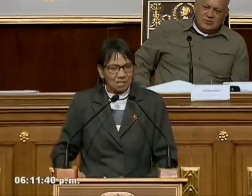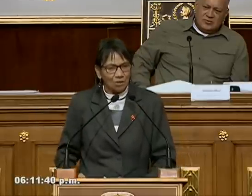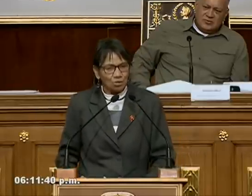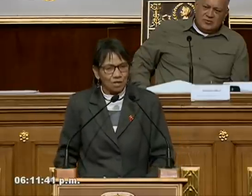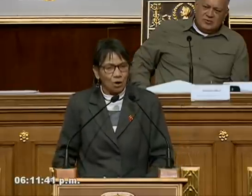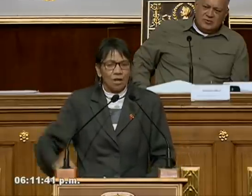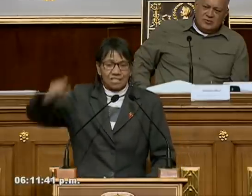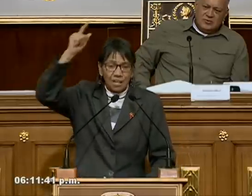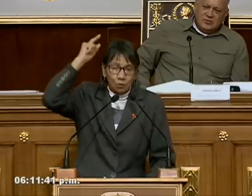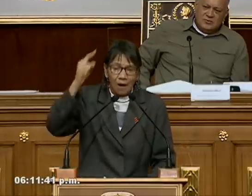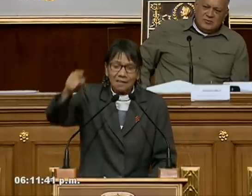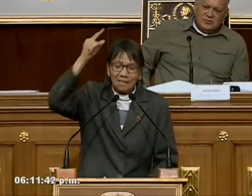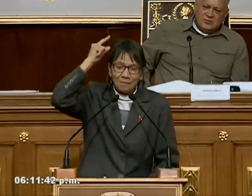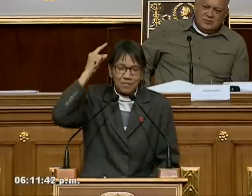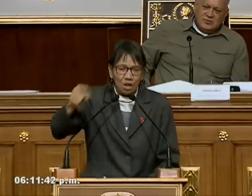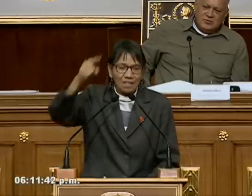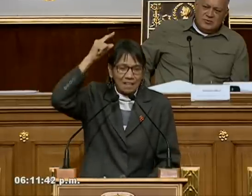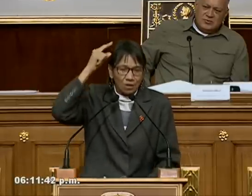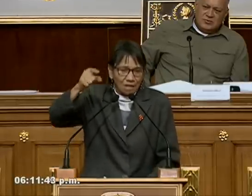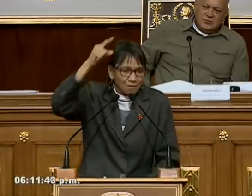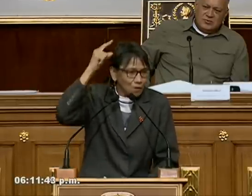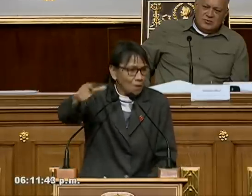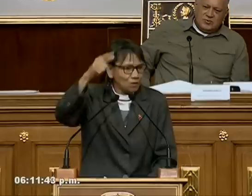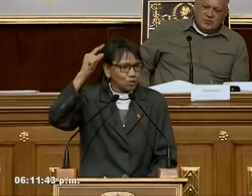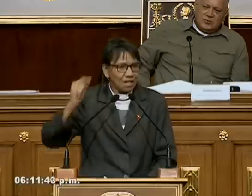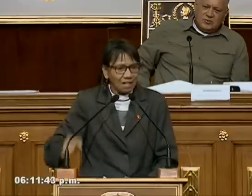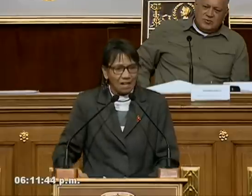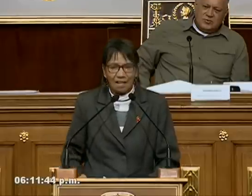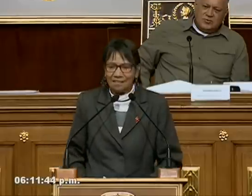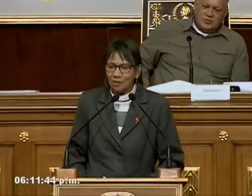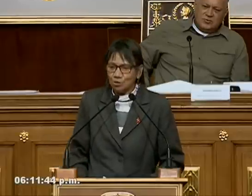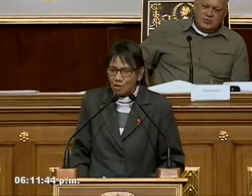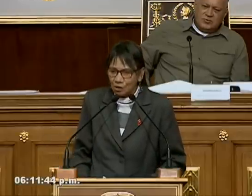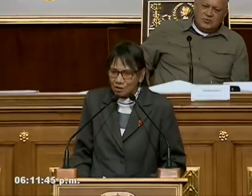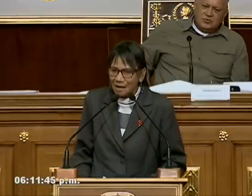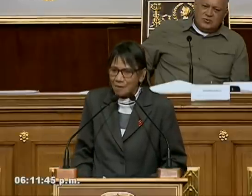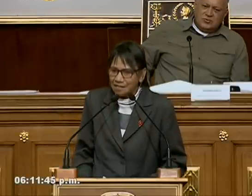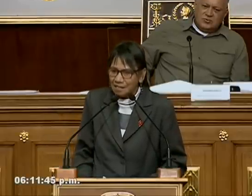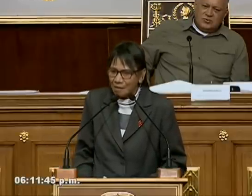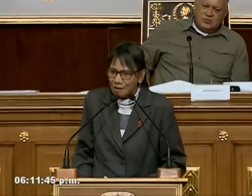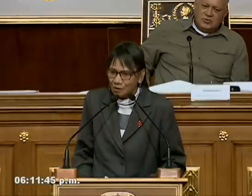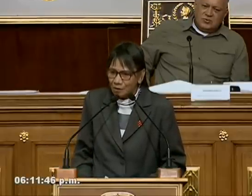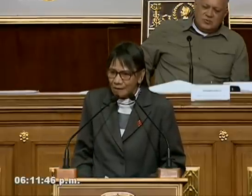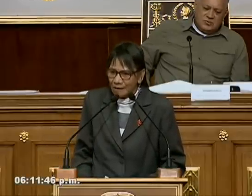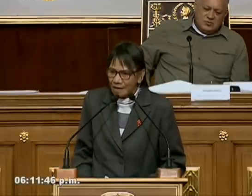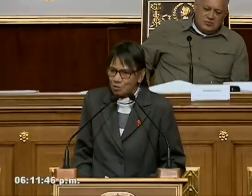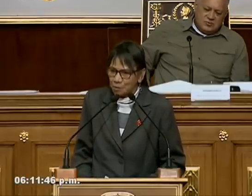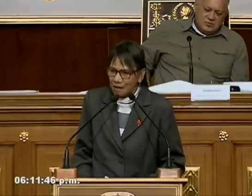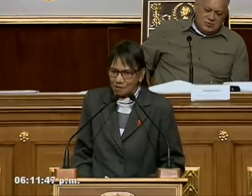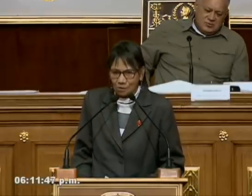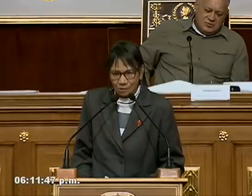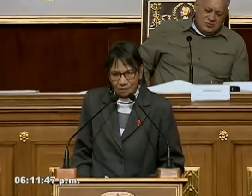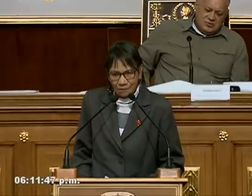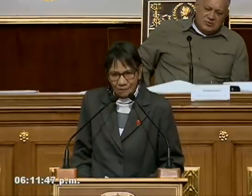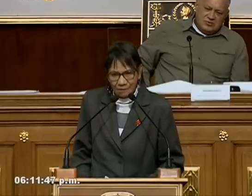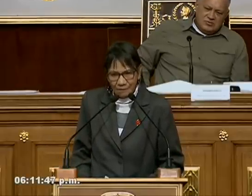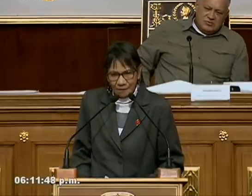los Estados Unidos. 50 millones de cocainómanos tiene Estados Unidos, nada más ni nada menos, en su